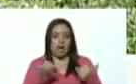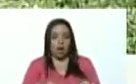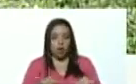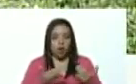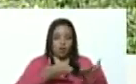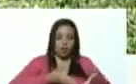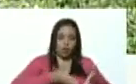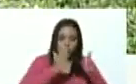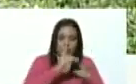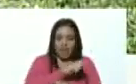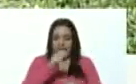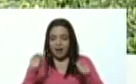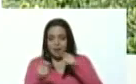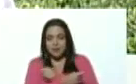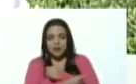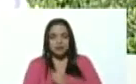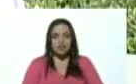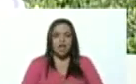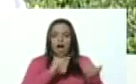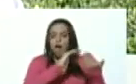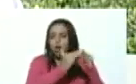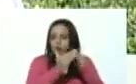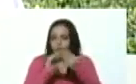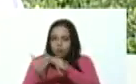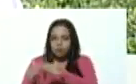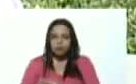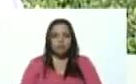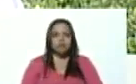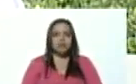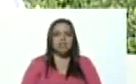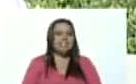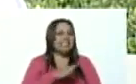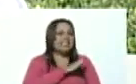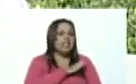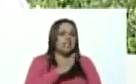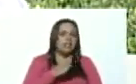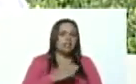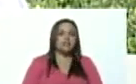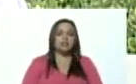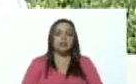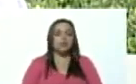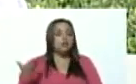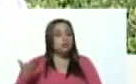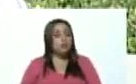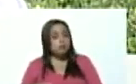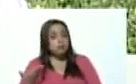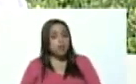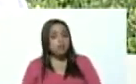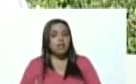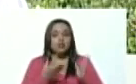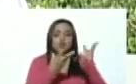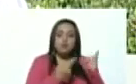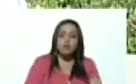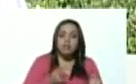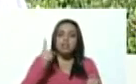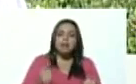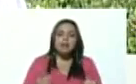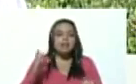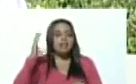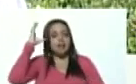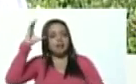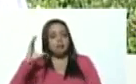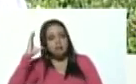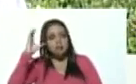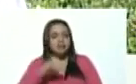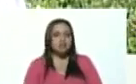corredores, vamos ahora a las comunas. Eso tiene unas ventajas cualitativas y cuantitativas. Nosotros pasando ahora